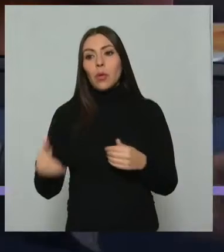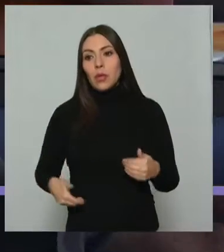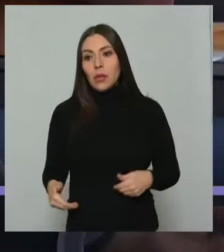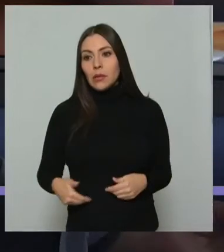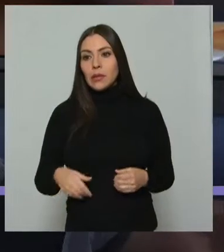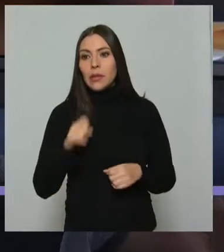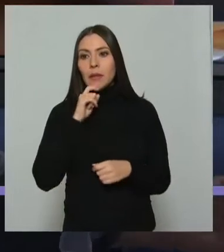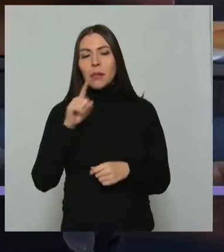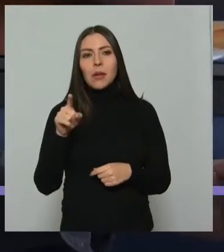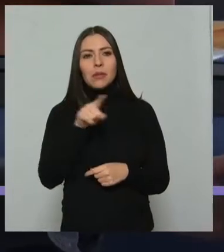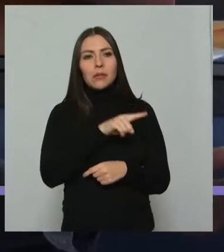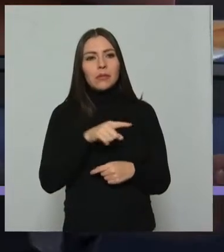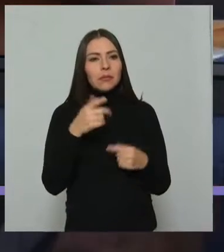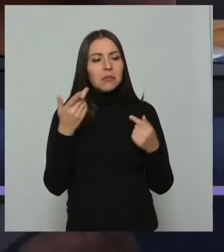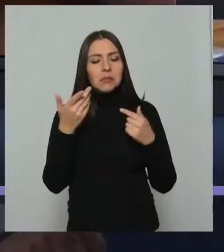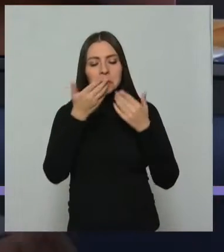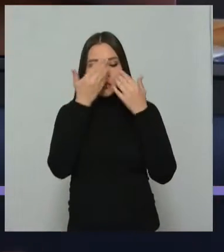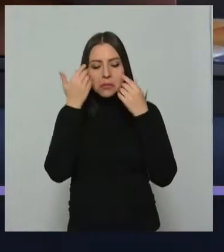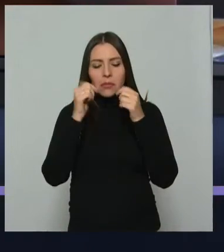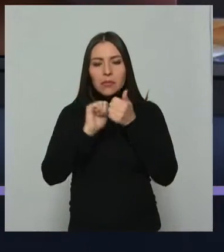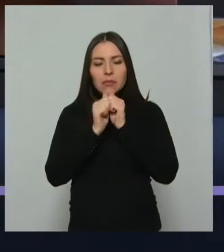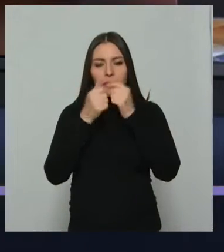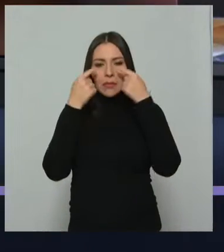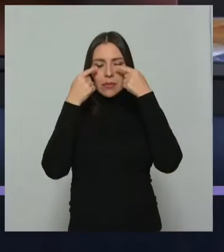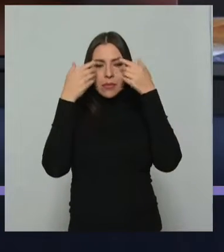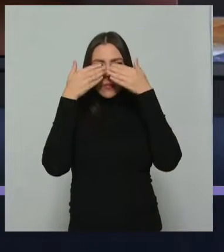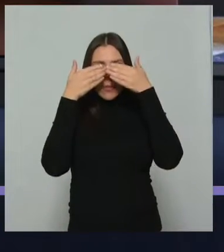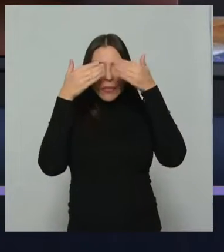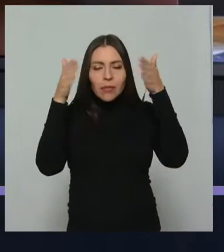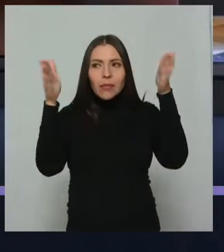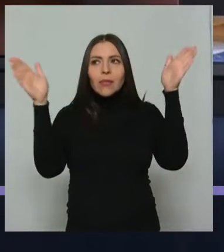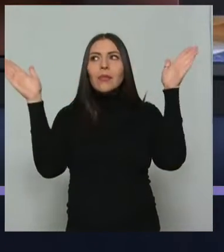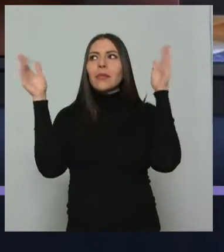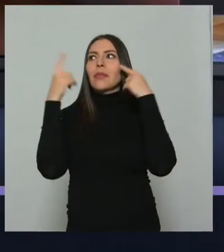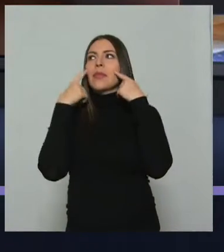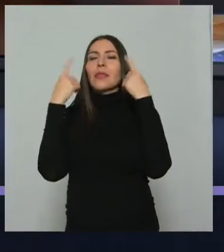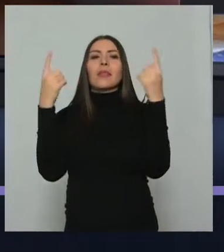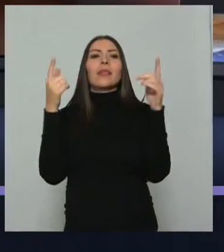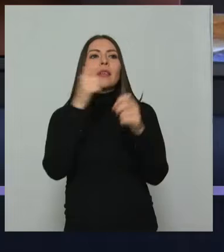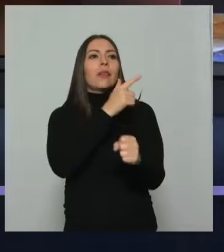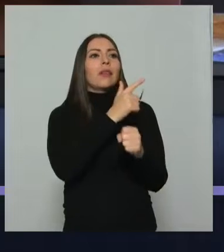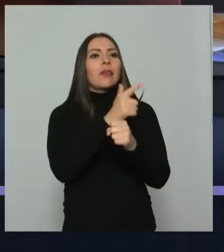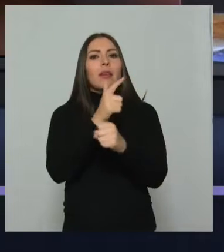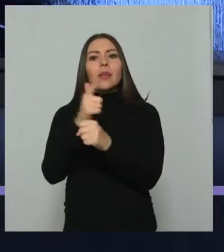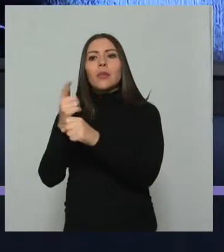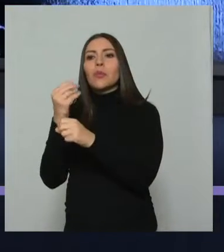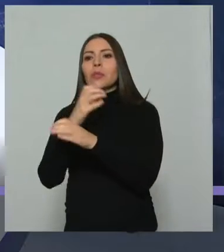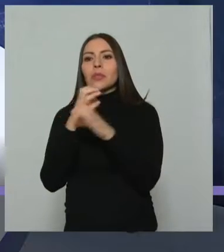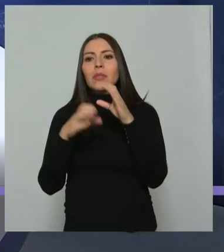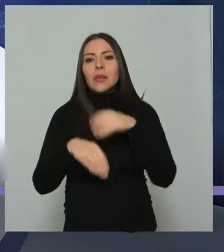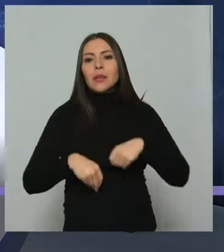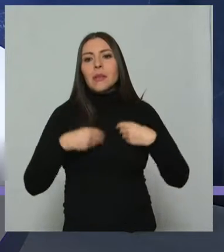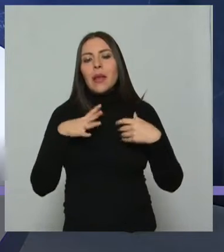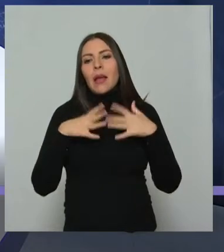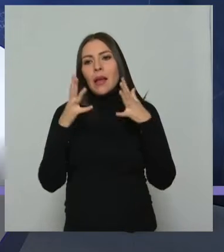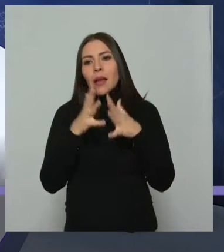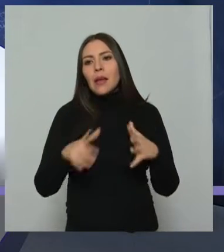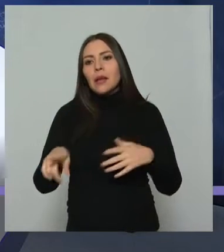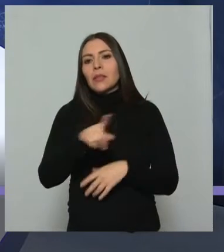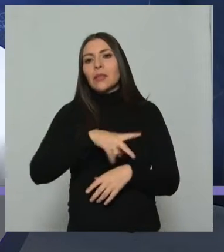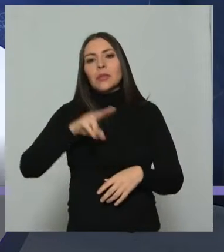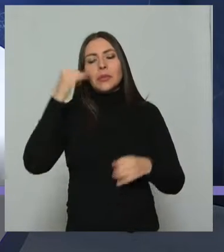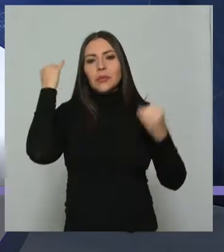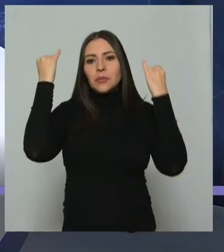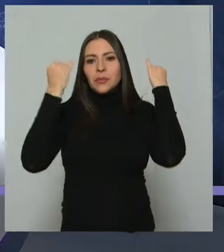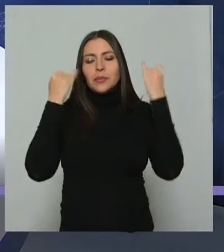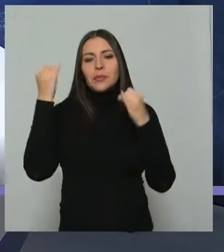de una manera espectacular y nos permite descubrir que la vida es mucho más grande de lo que nosotros nos imaginamos. Sí, por supuesto. Sí. Por supuesto. Oye, los